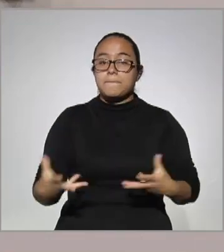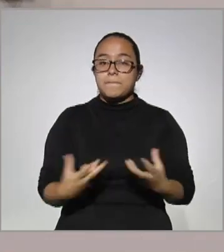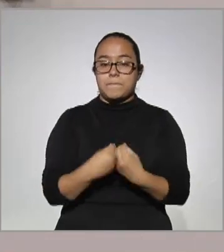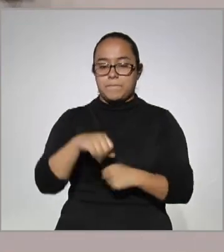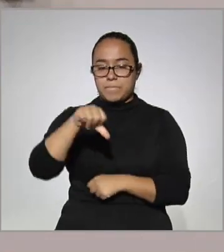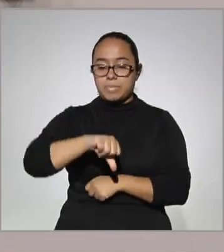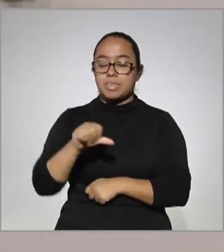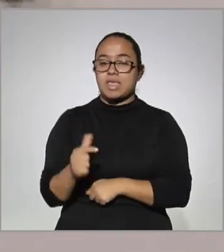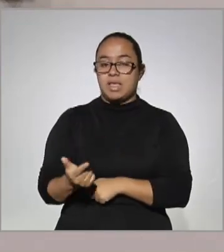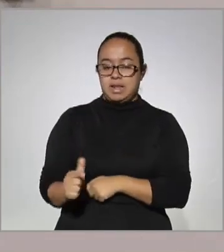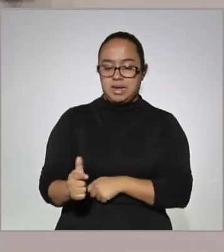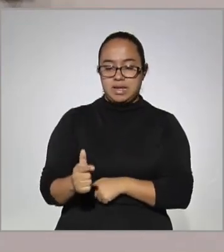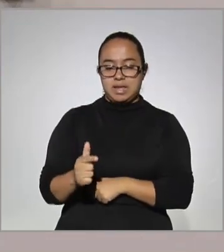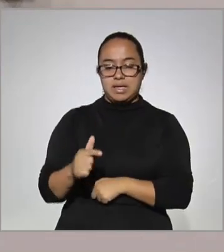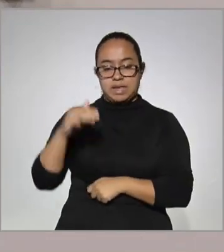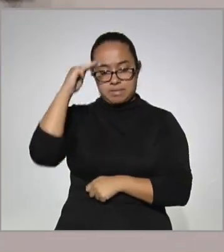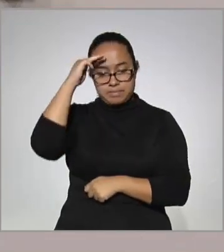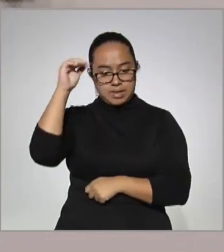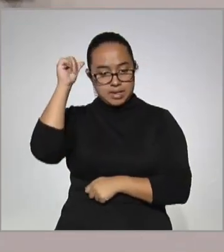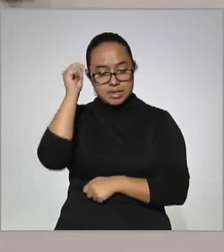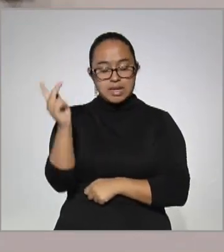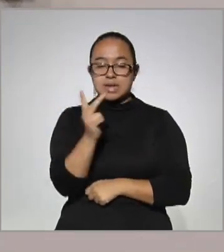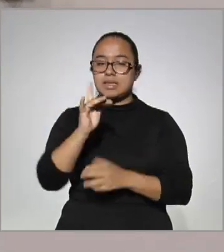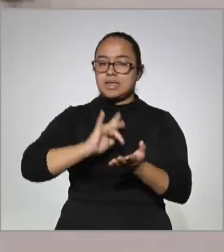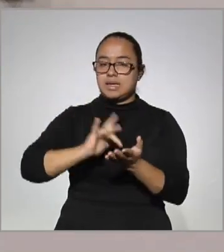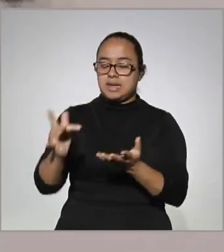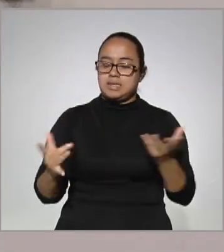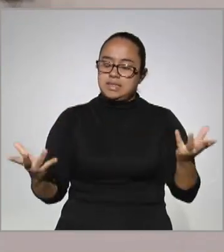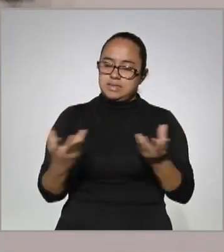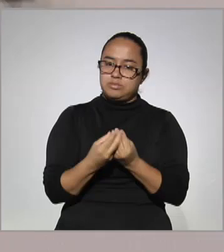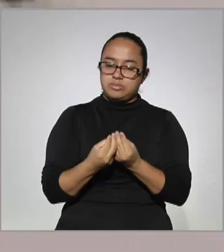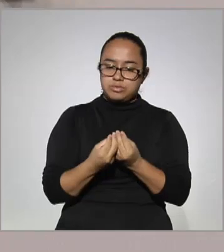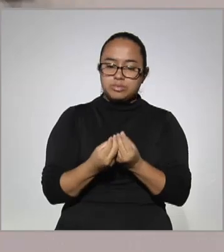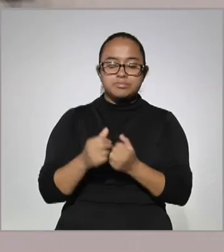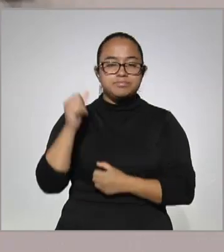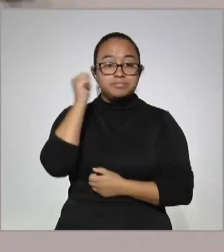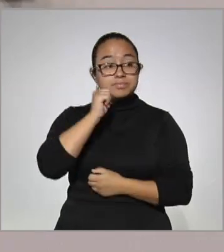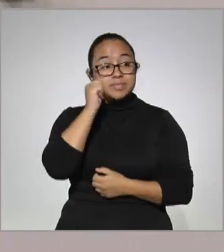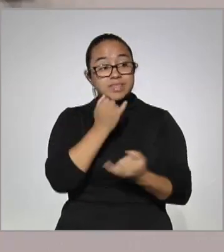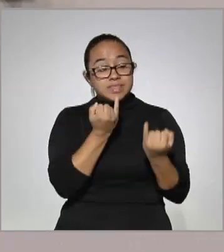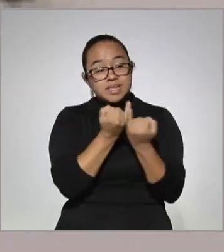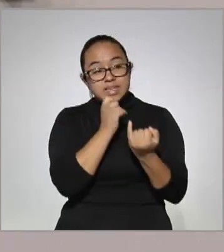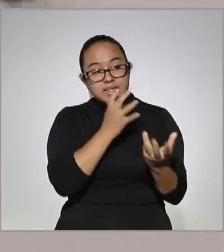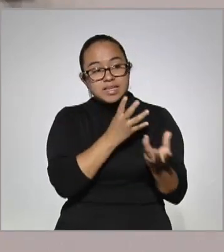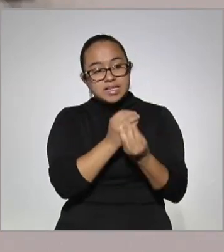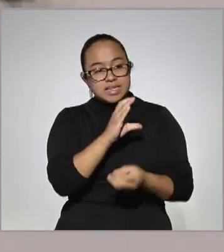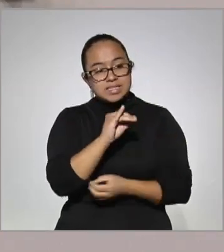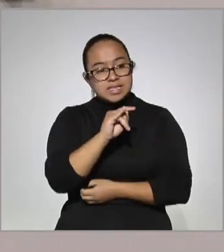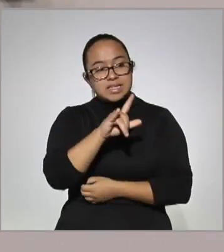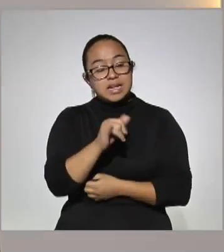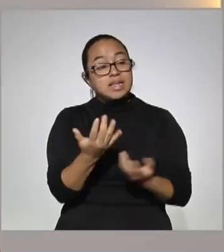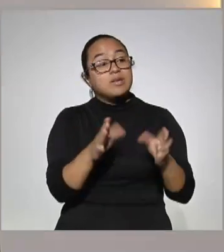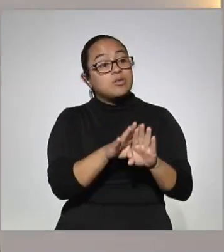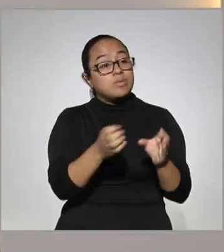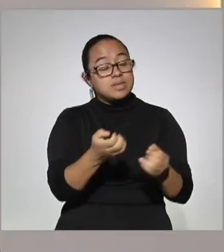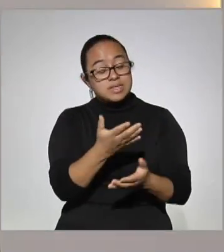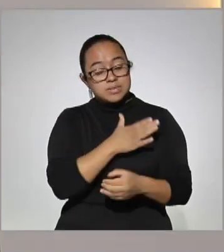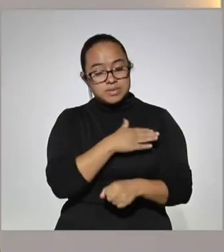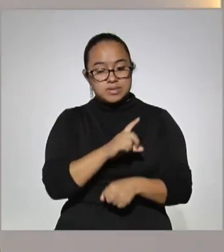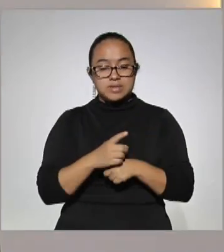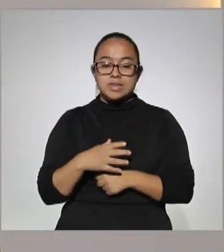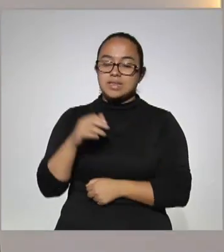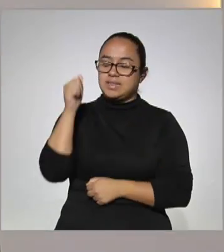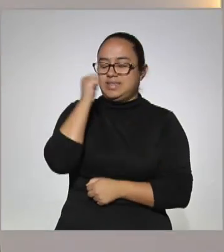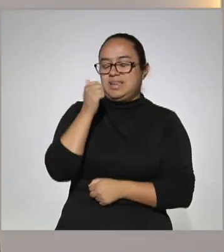de hoy, Lía Vadillo y Magdalena Alejo. Muchas gracias por estar con nosotros. Y como siempre está conmigo Citlali. ¿Qué tal? Buen día. Pepe, pues como siempre,